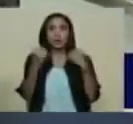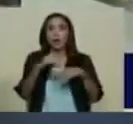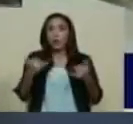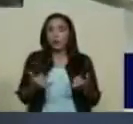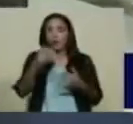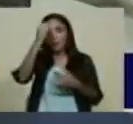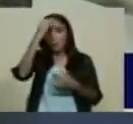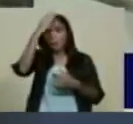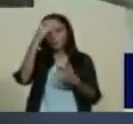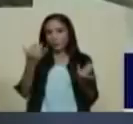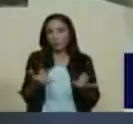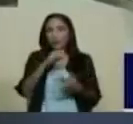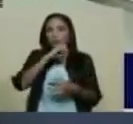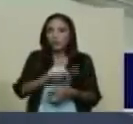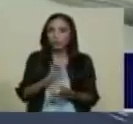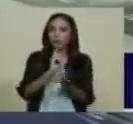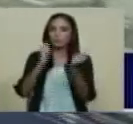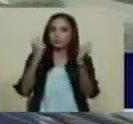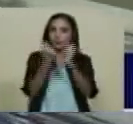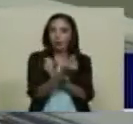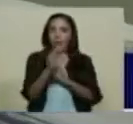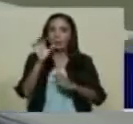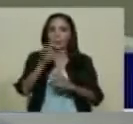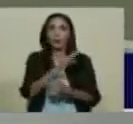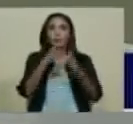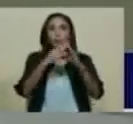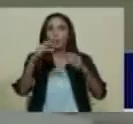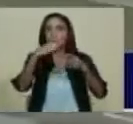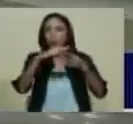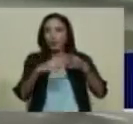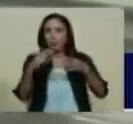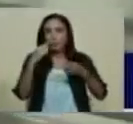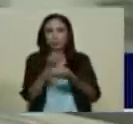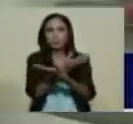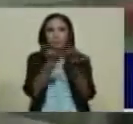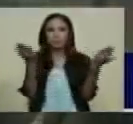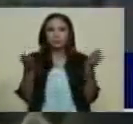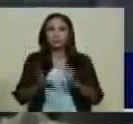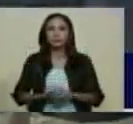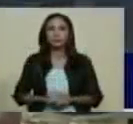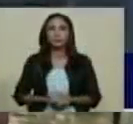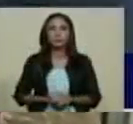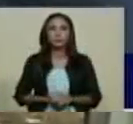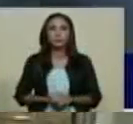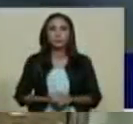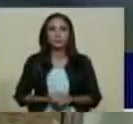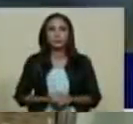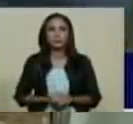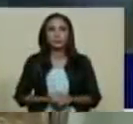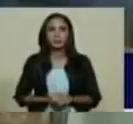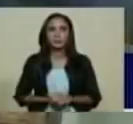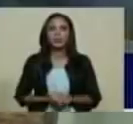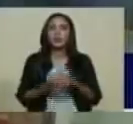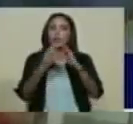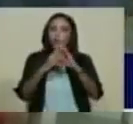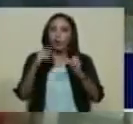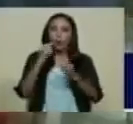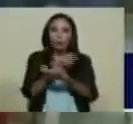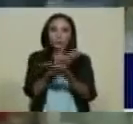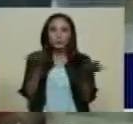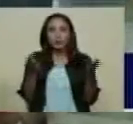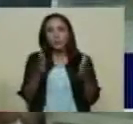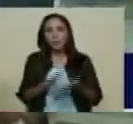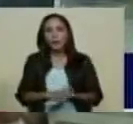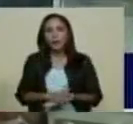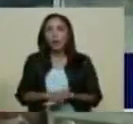nuestro país, y con esto insumo que hay que resaltar, gobernador, todos estos materiales, estos reactivos, duran en más